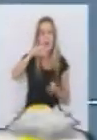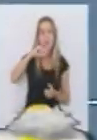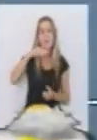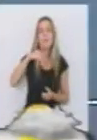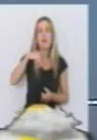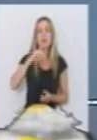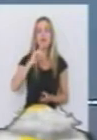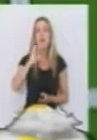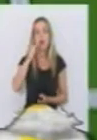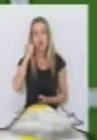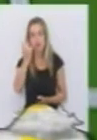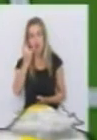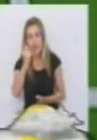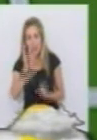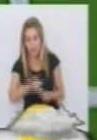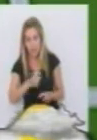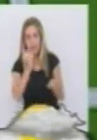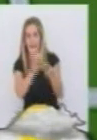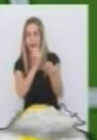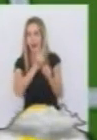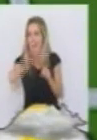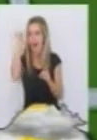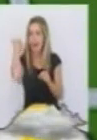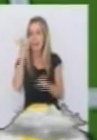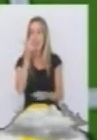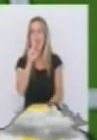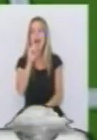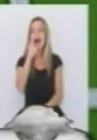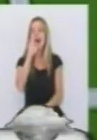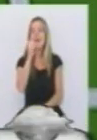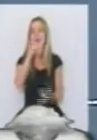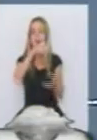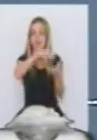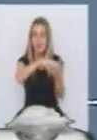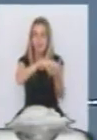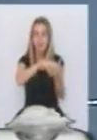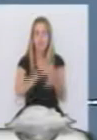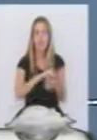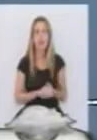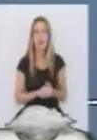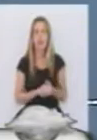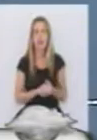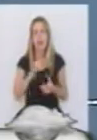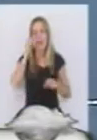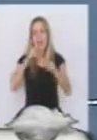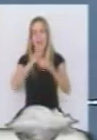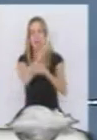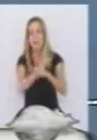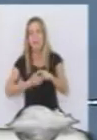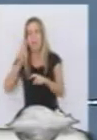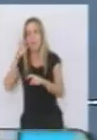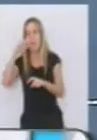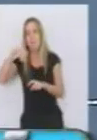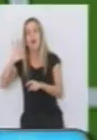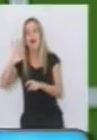grupo Vapro. Exactamente, me parece que Scioli lo quiere meter como vice. Sí, yo lo veo más ministro de Economía, y si puede ser. Por ese lado.